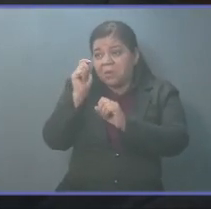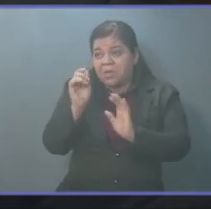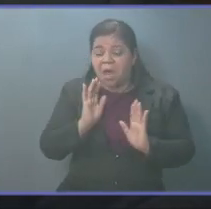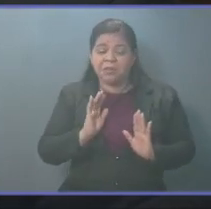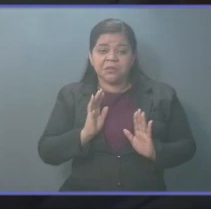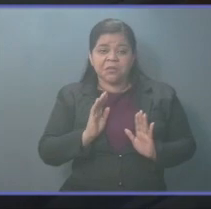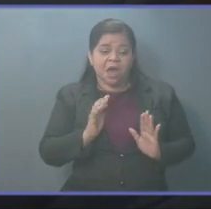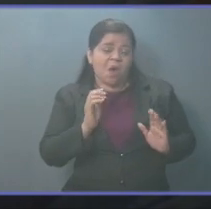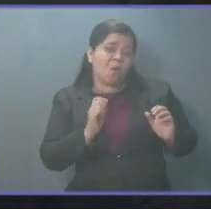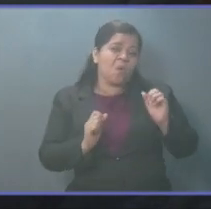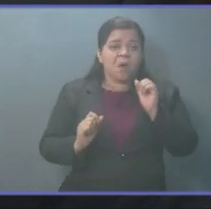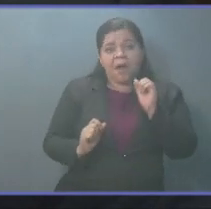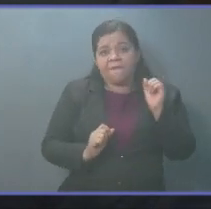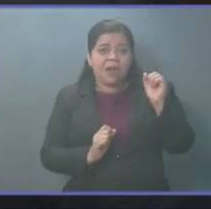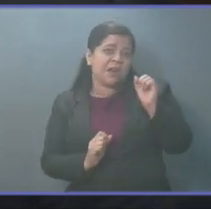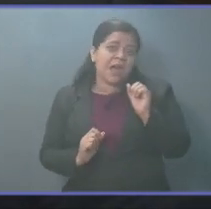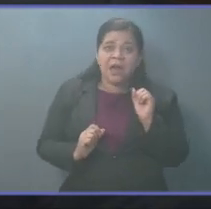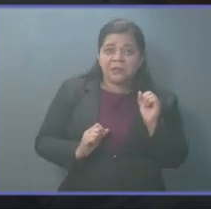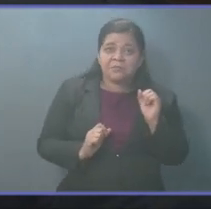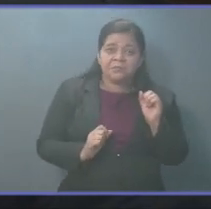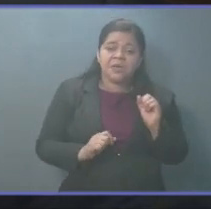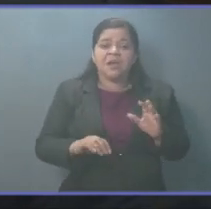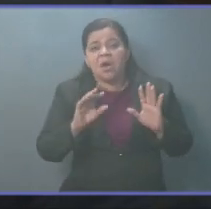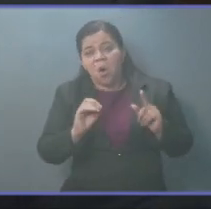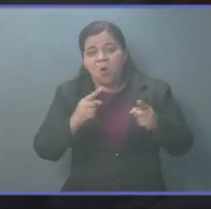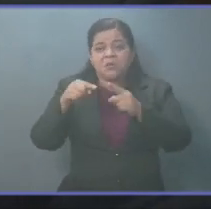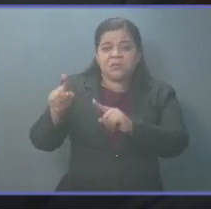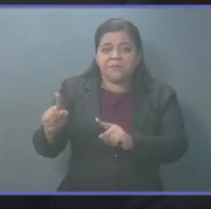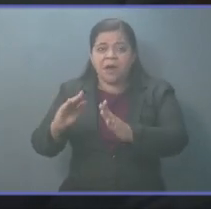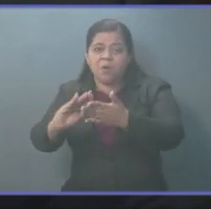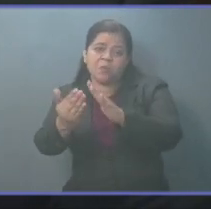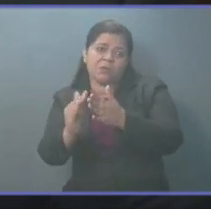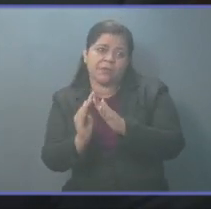una discoteca, puede ser que vaya a una comunidad.